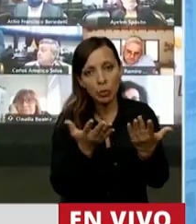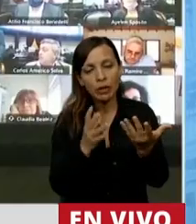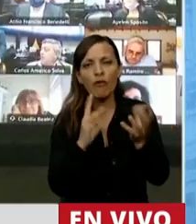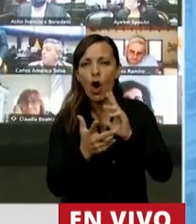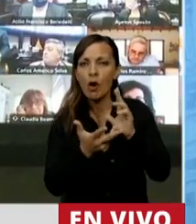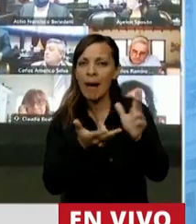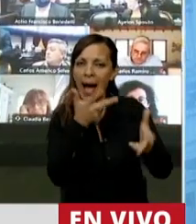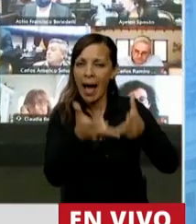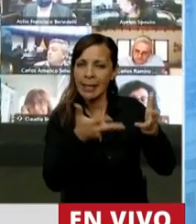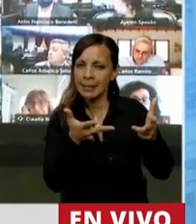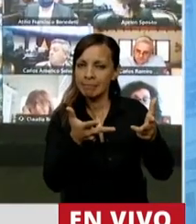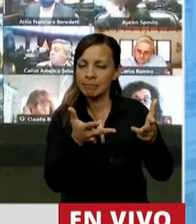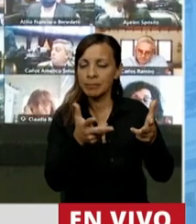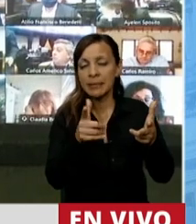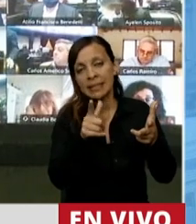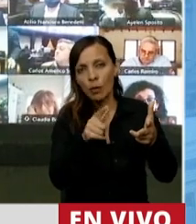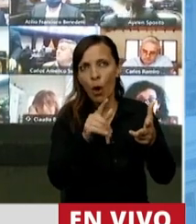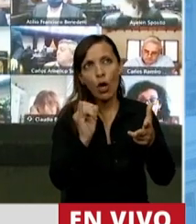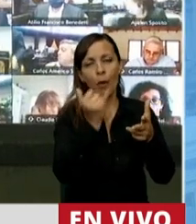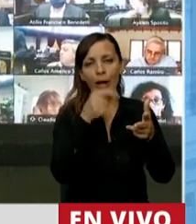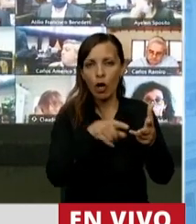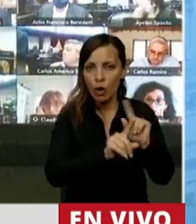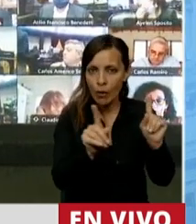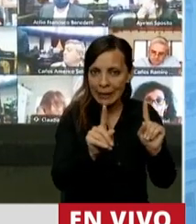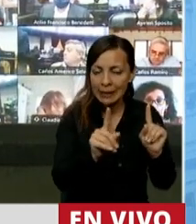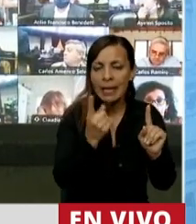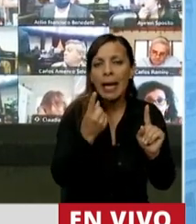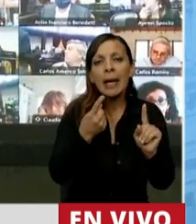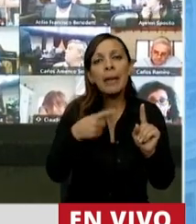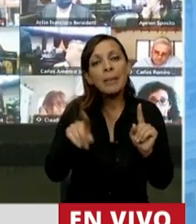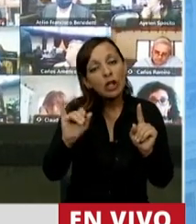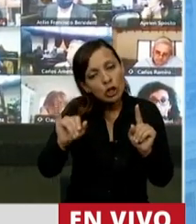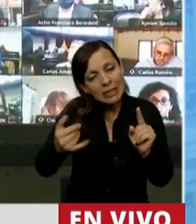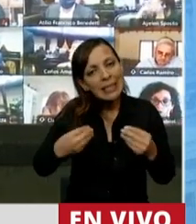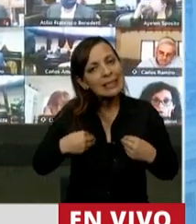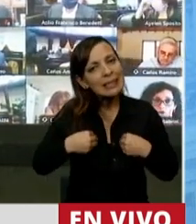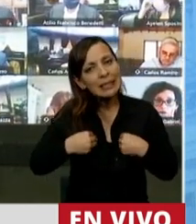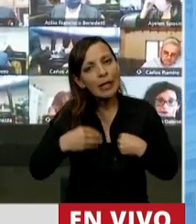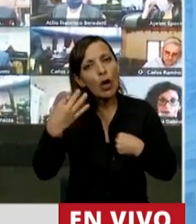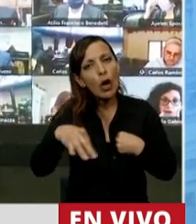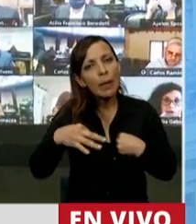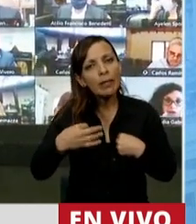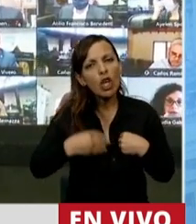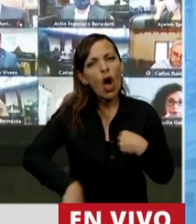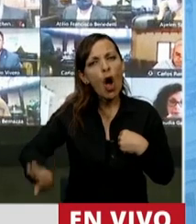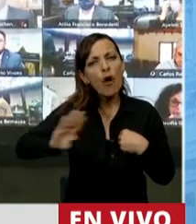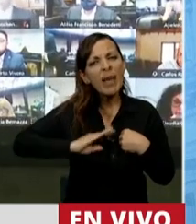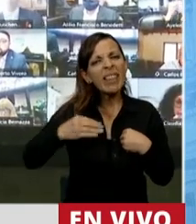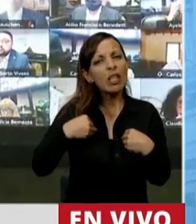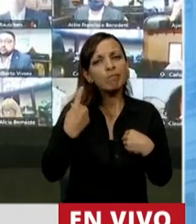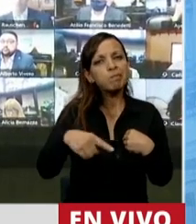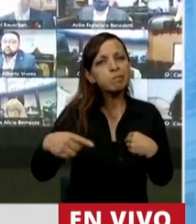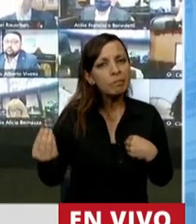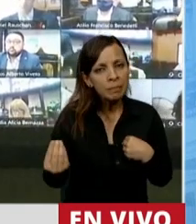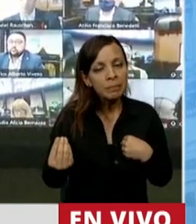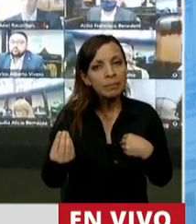modos, que quizás no son los mejores, pero sí me veo en la obligación de decir qué nos ofendió. Nos